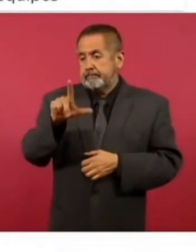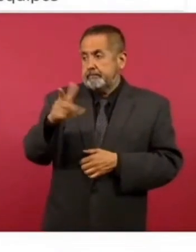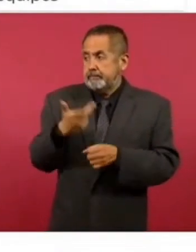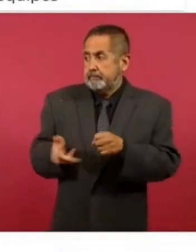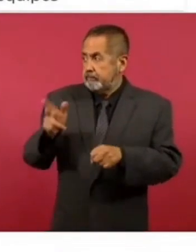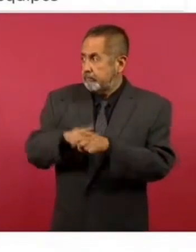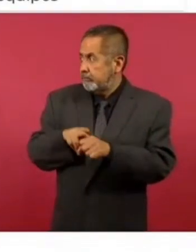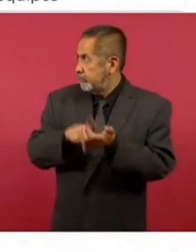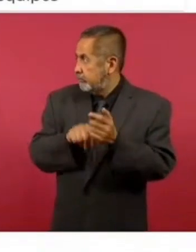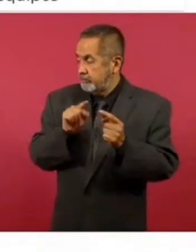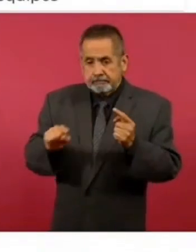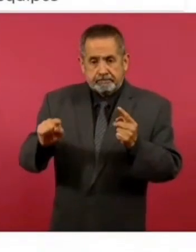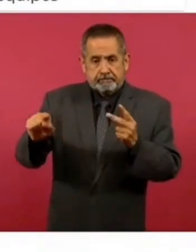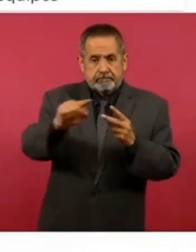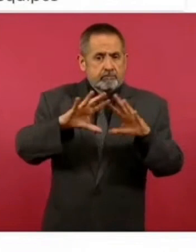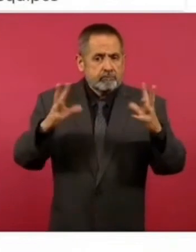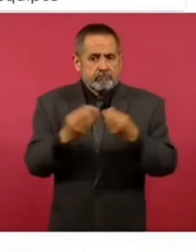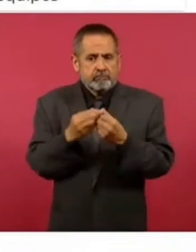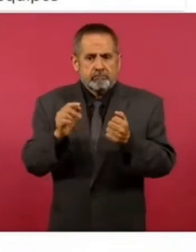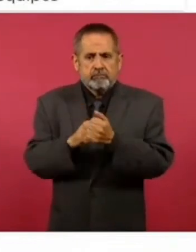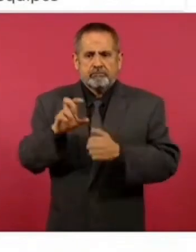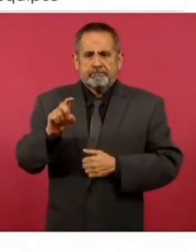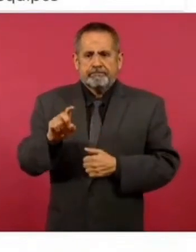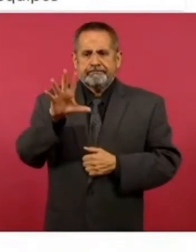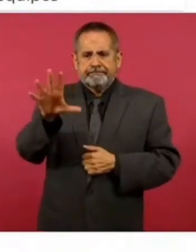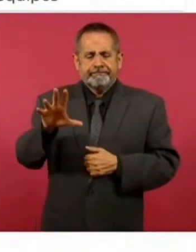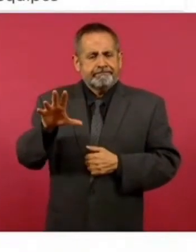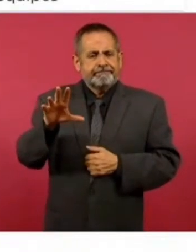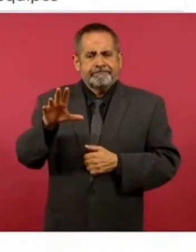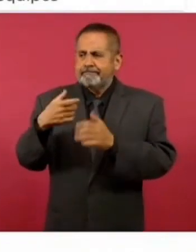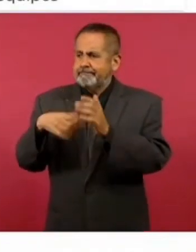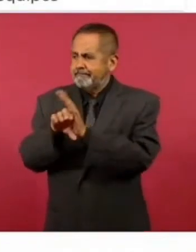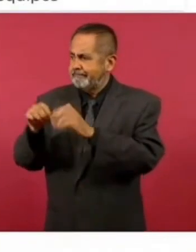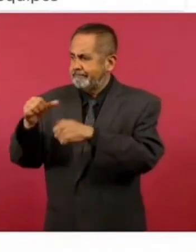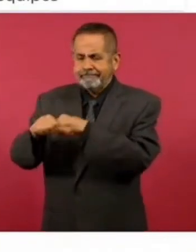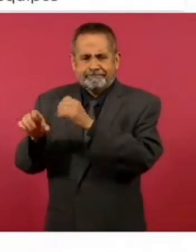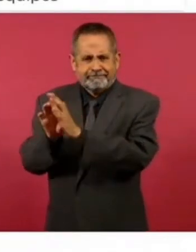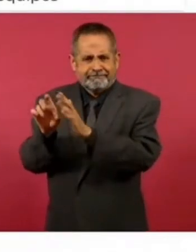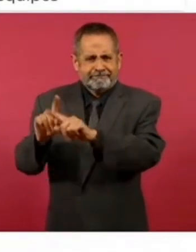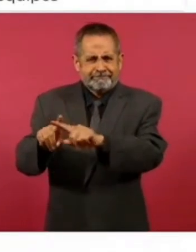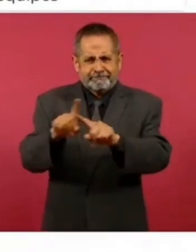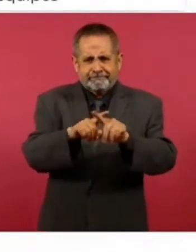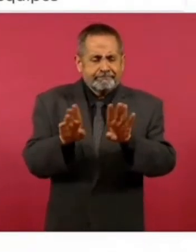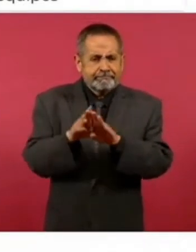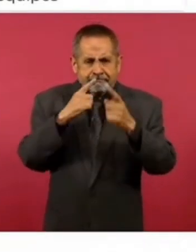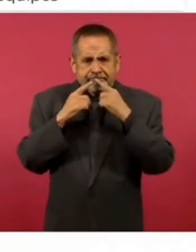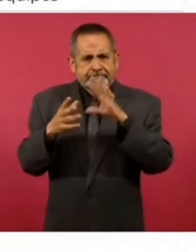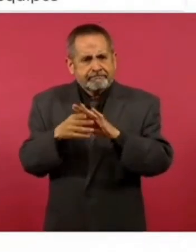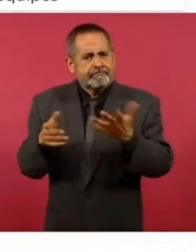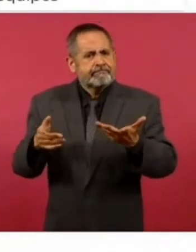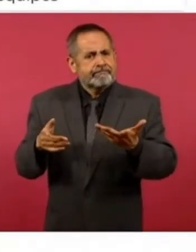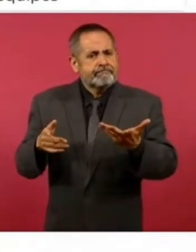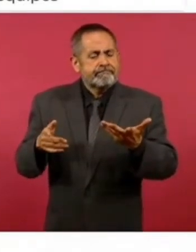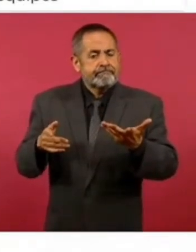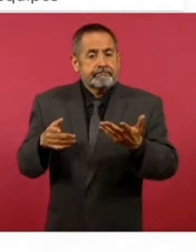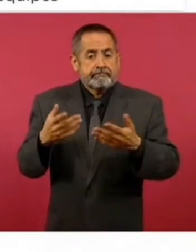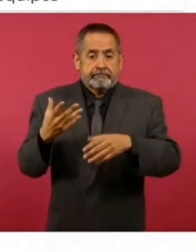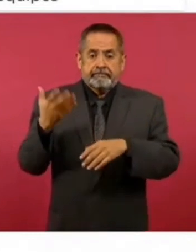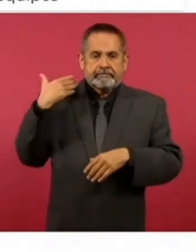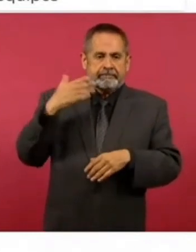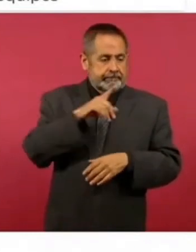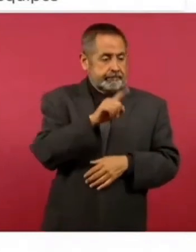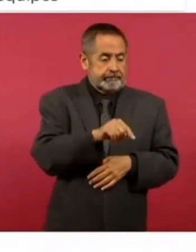con 35 quirófanos, ahí nos falta todavía habilitar algunos de estos quirófanos que no están funcionando. Antes se